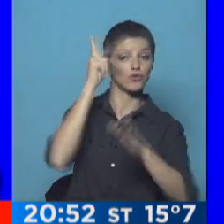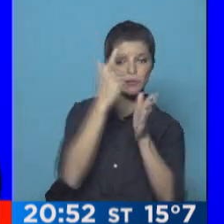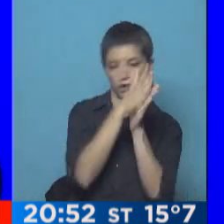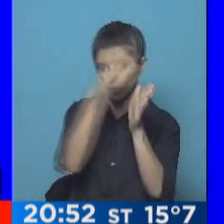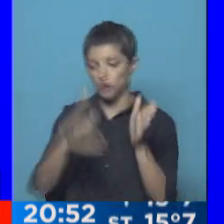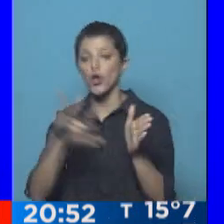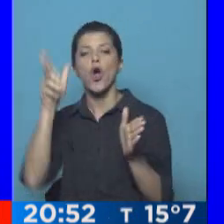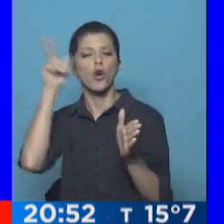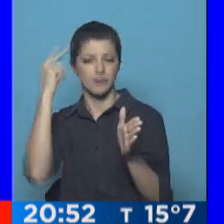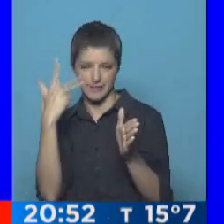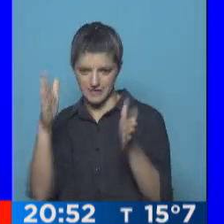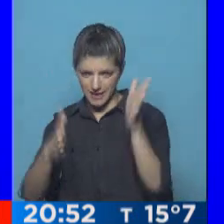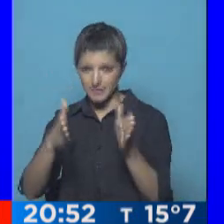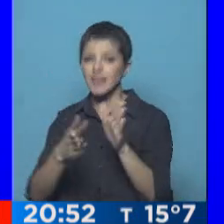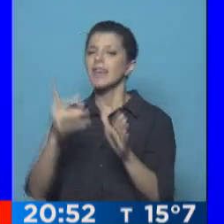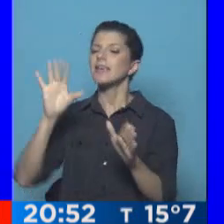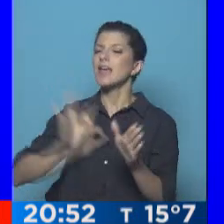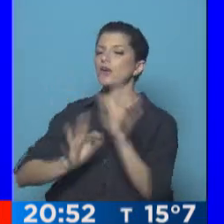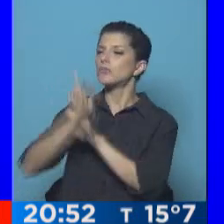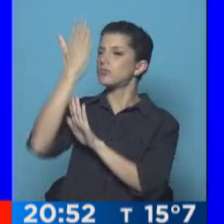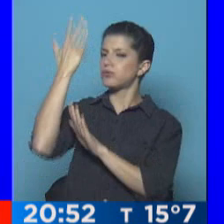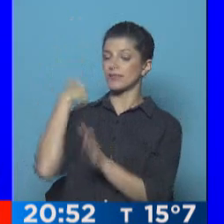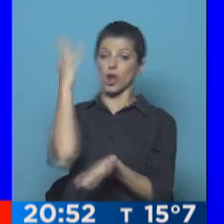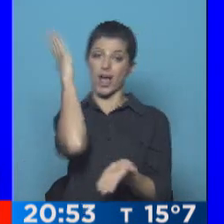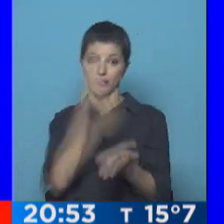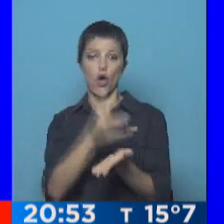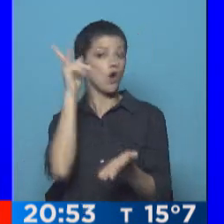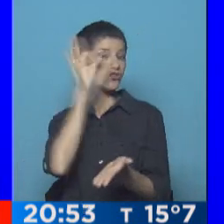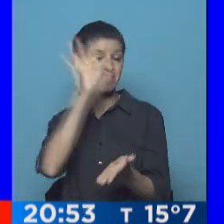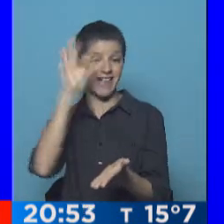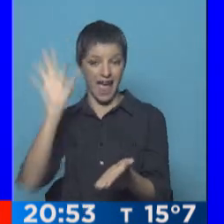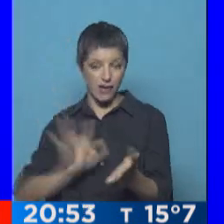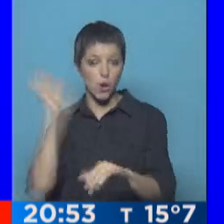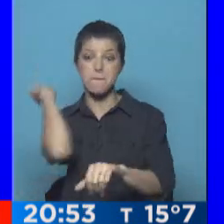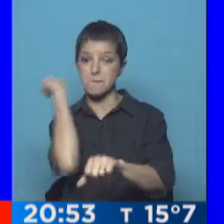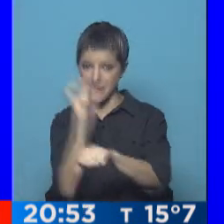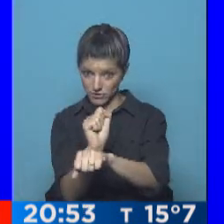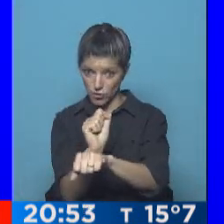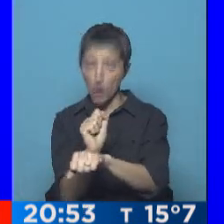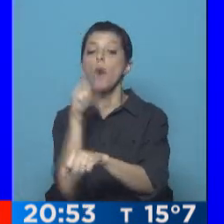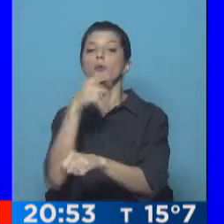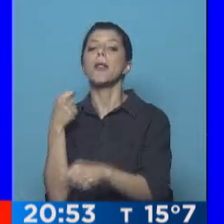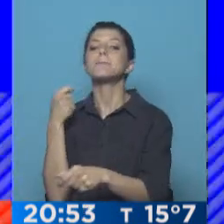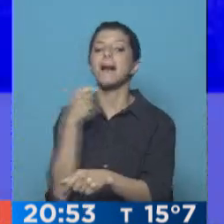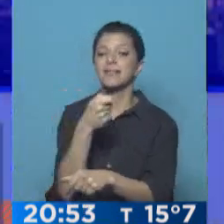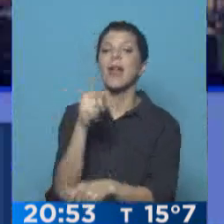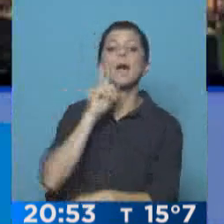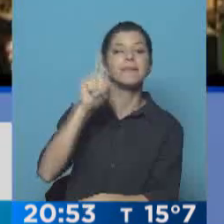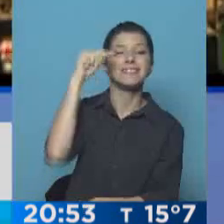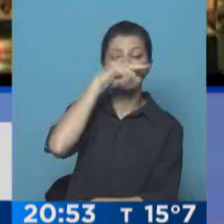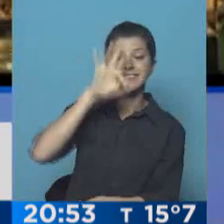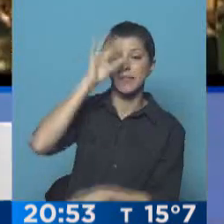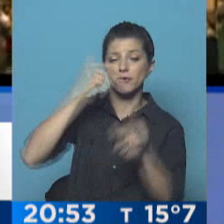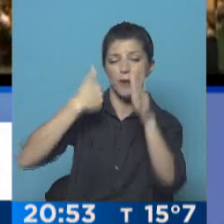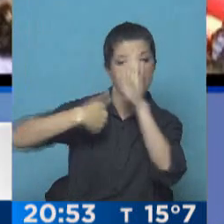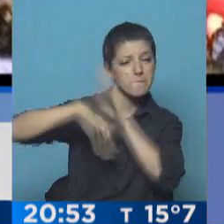1982-83. Ustedes recordarán, hace unos años se lo condenó a 80 años de prisión por la masacre de más de 1.700 pobladores